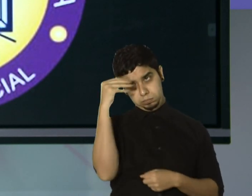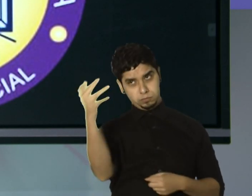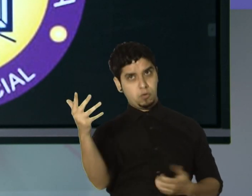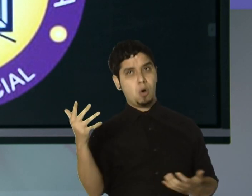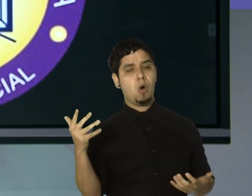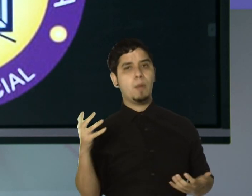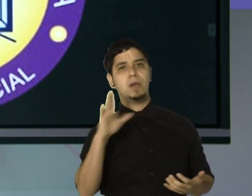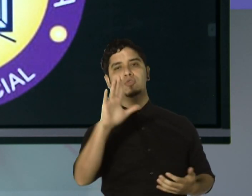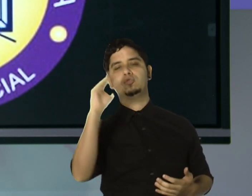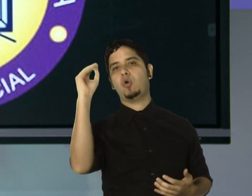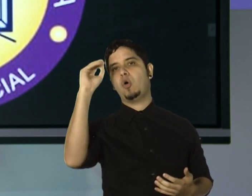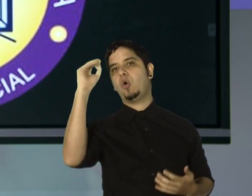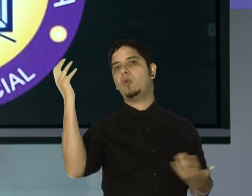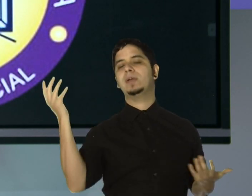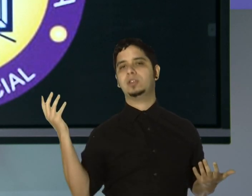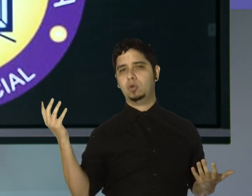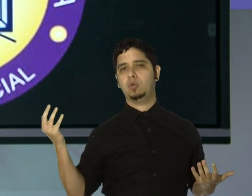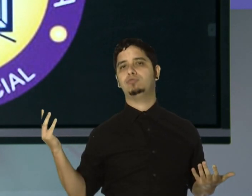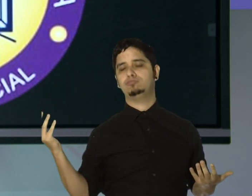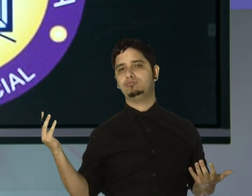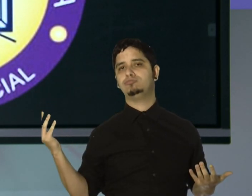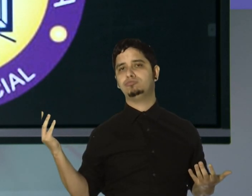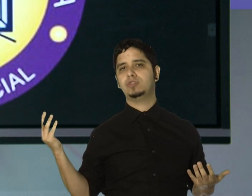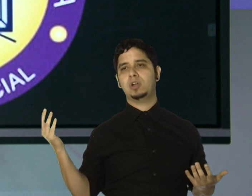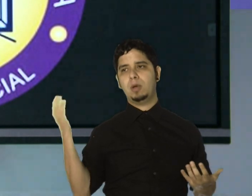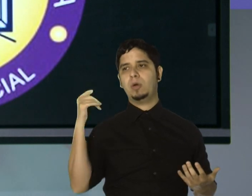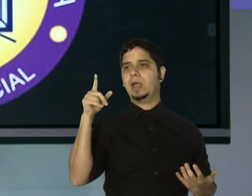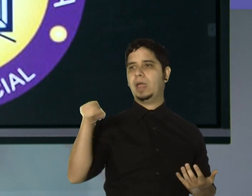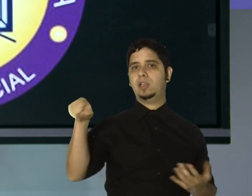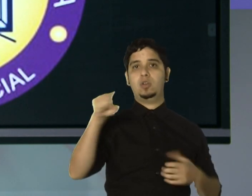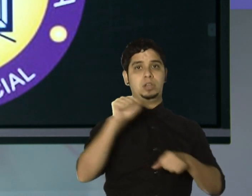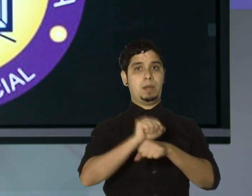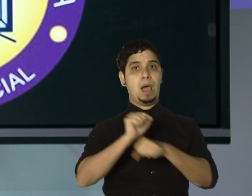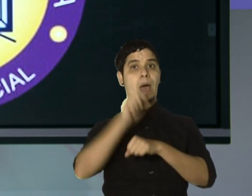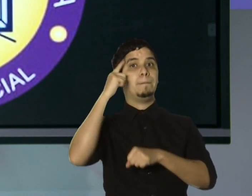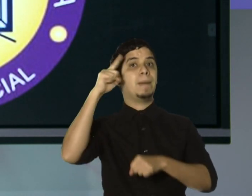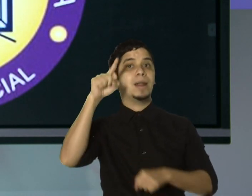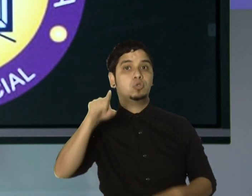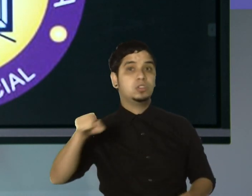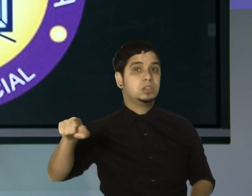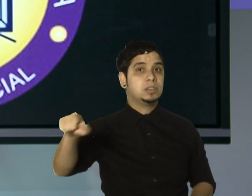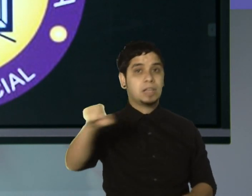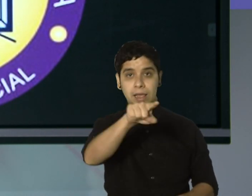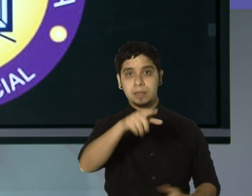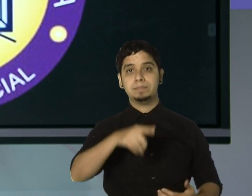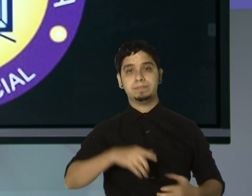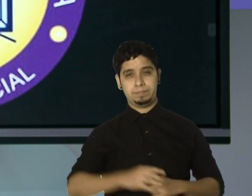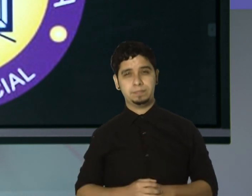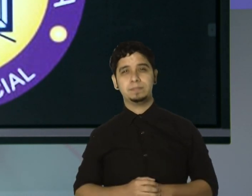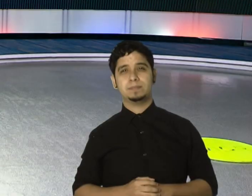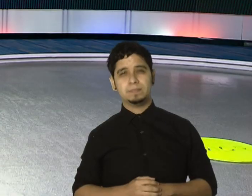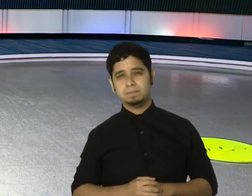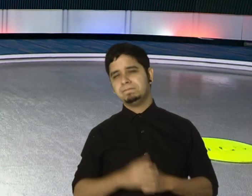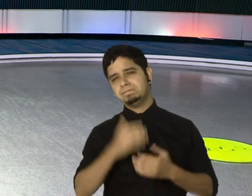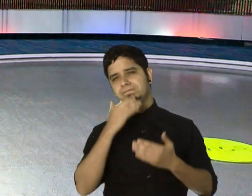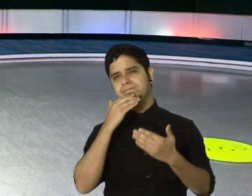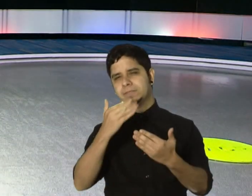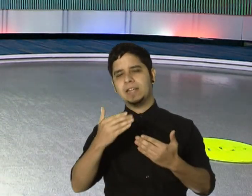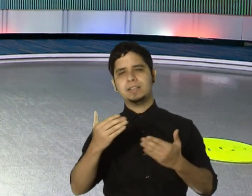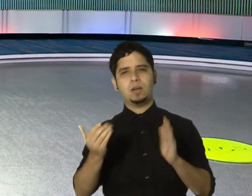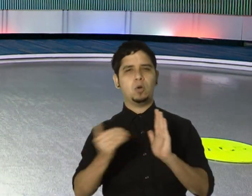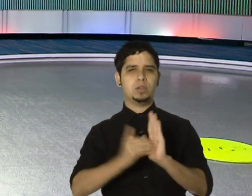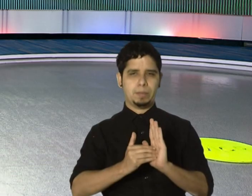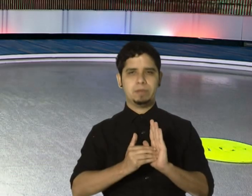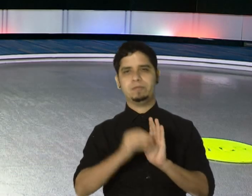su opinión como ciudadano. Porque ellos legislan para ustedes, los ciudadanos de nuestro país. Muchísimas gracias,